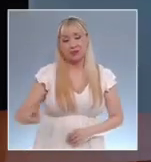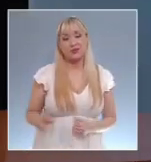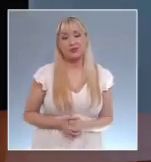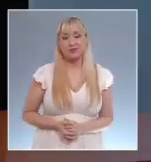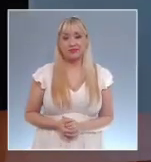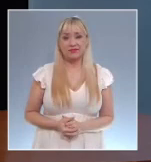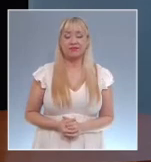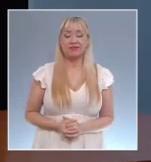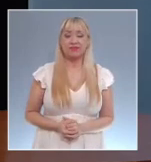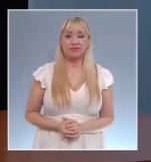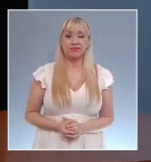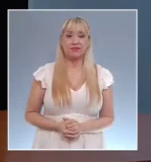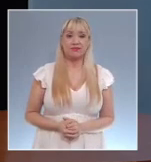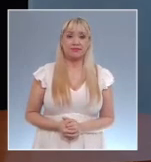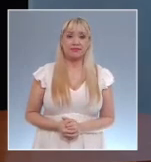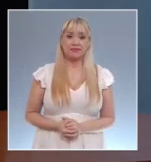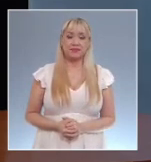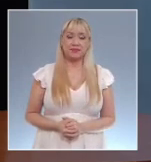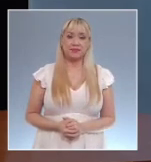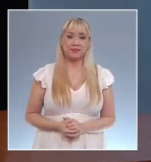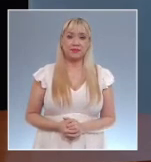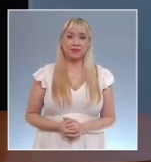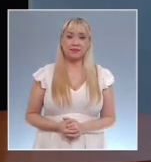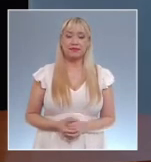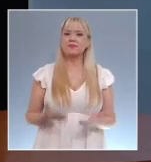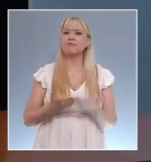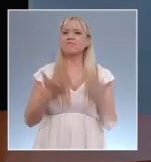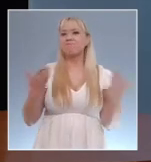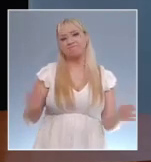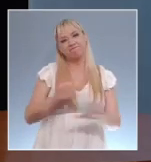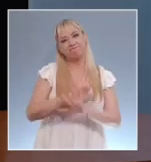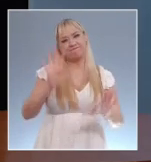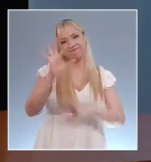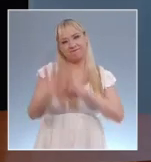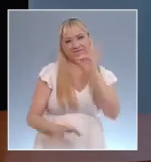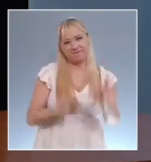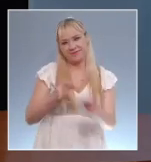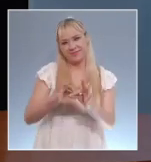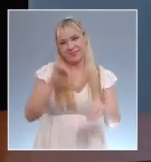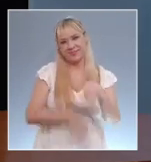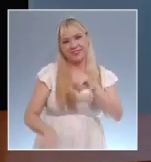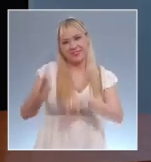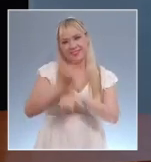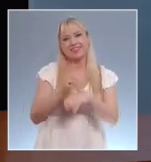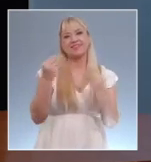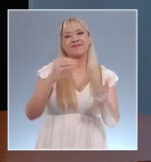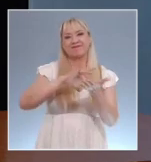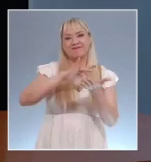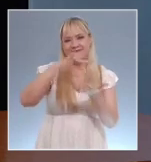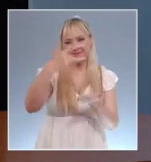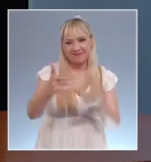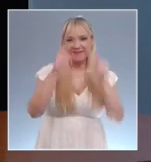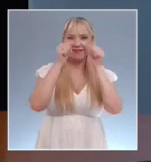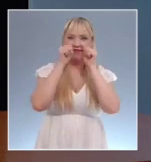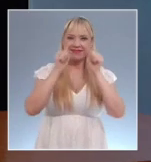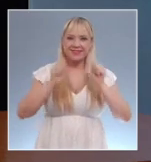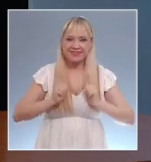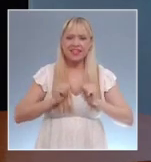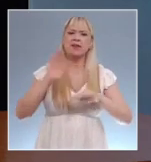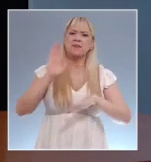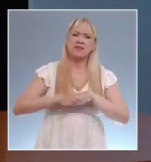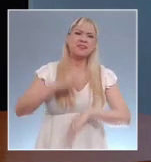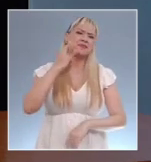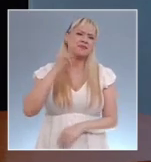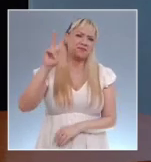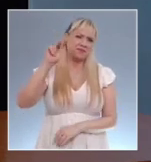Es así como llegamos al final de este espacio, como siempre agradeciendo su compañía e invitándole a mantenerse aquí en la señal del canal del Poder